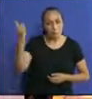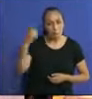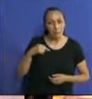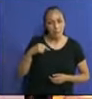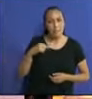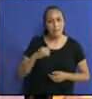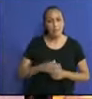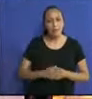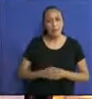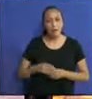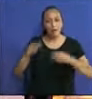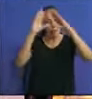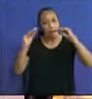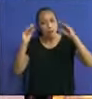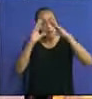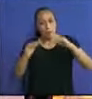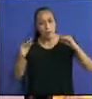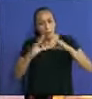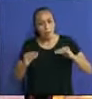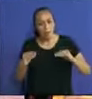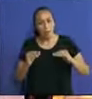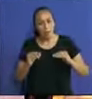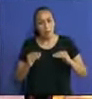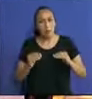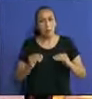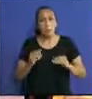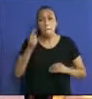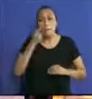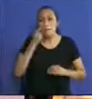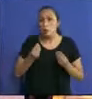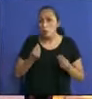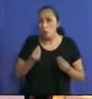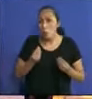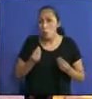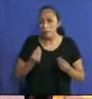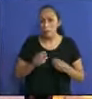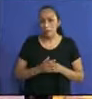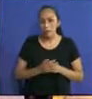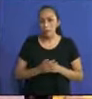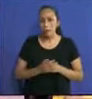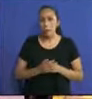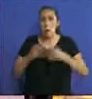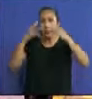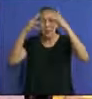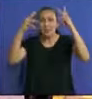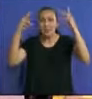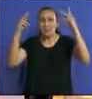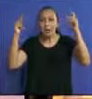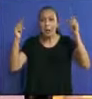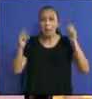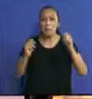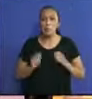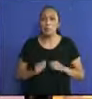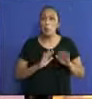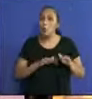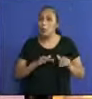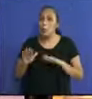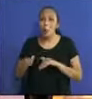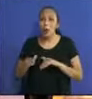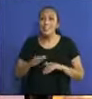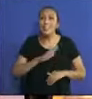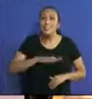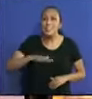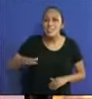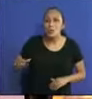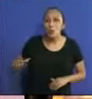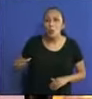la tenemos que vivir con espíritu de niño. Esto conlleva que, como los niños, no hemos